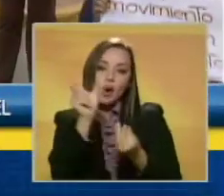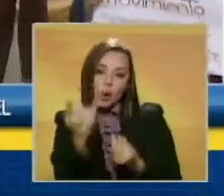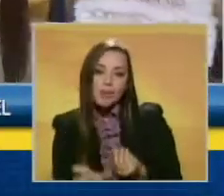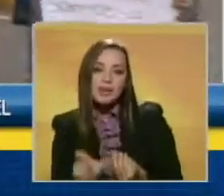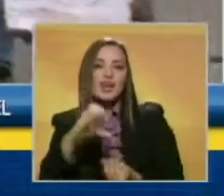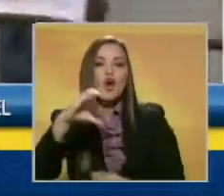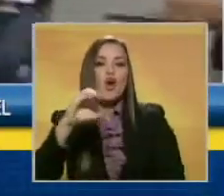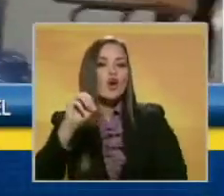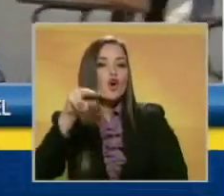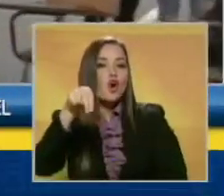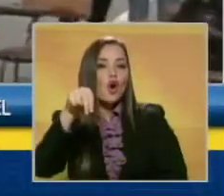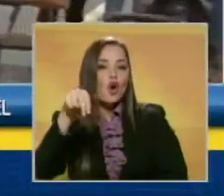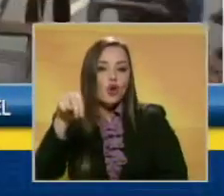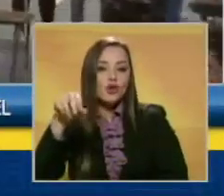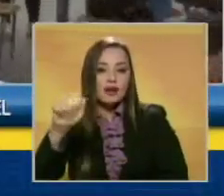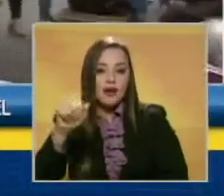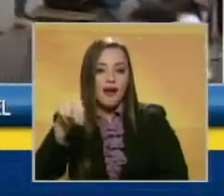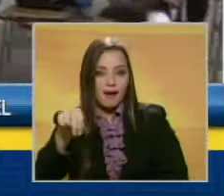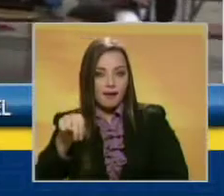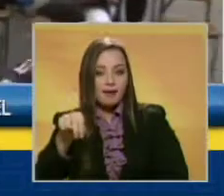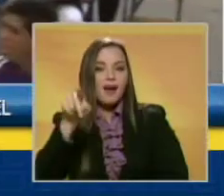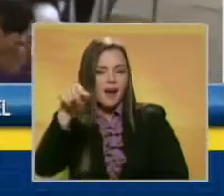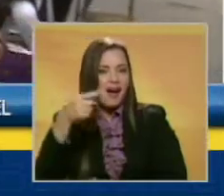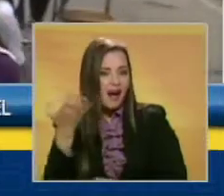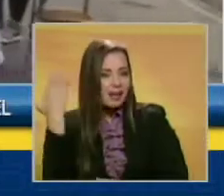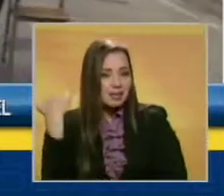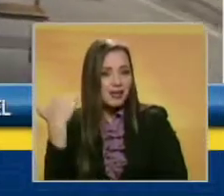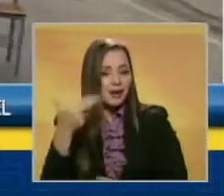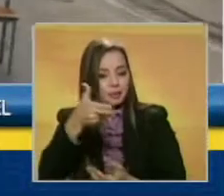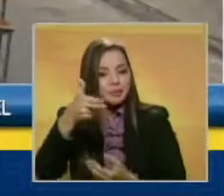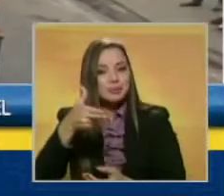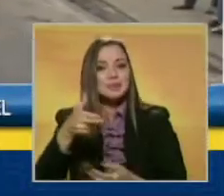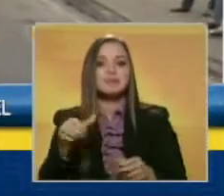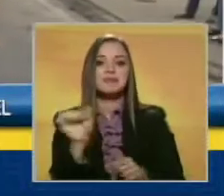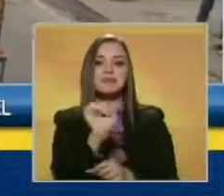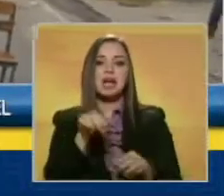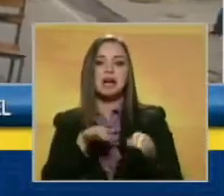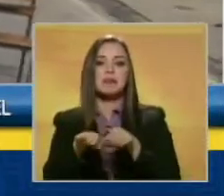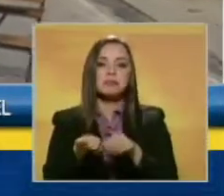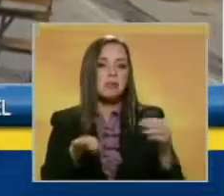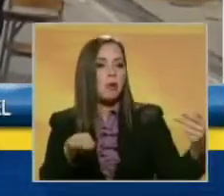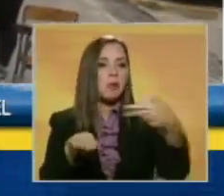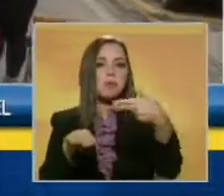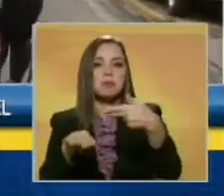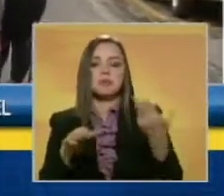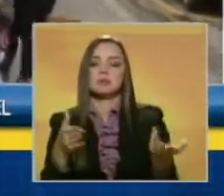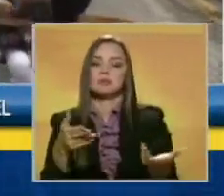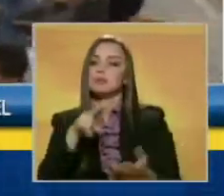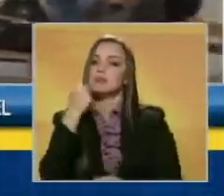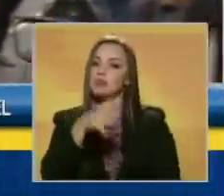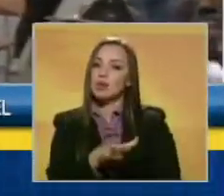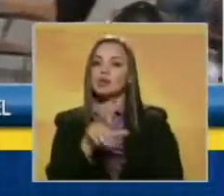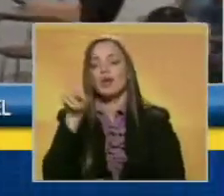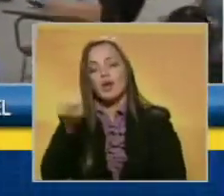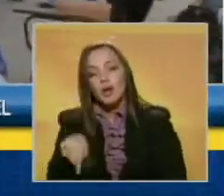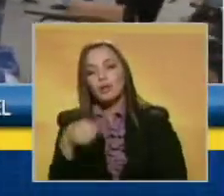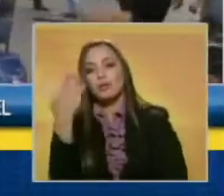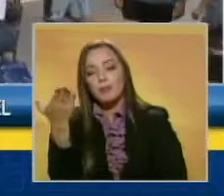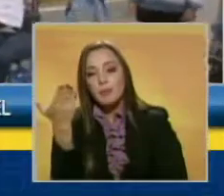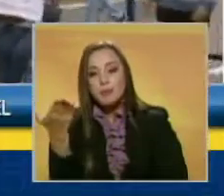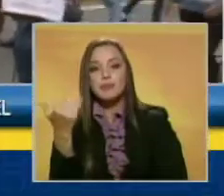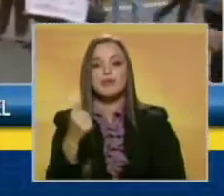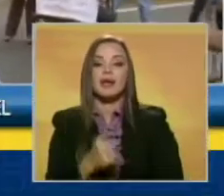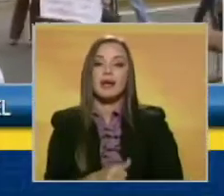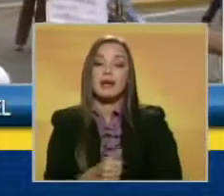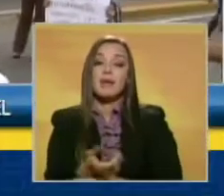ocurrido en la Candelaria, en la parroquia Candelaria del centro de Caracas en días recientes. Exigen justicia y mayor seguridad para las